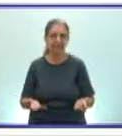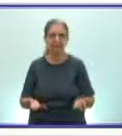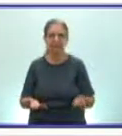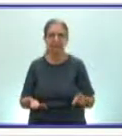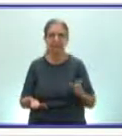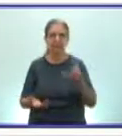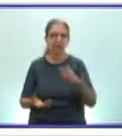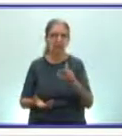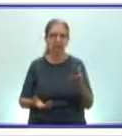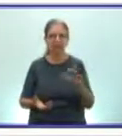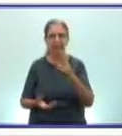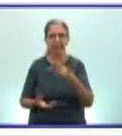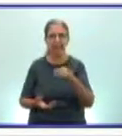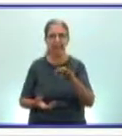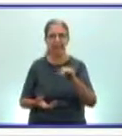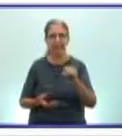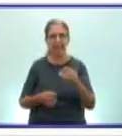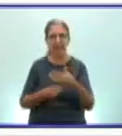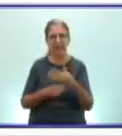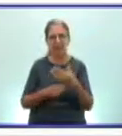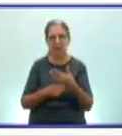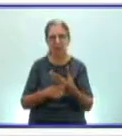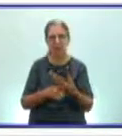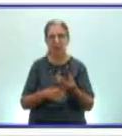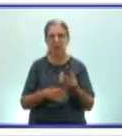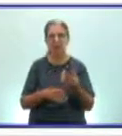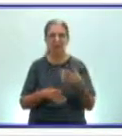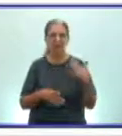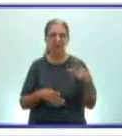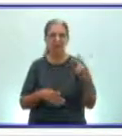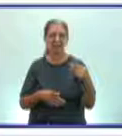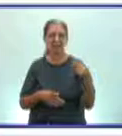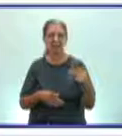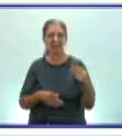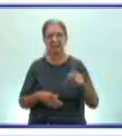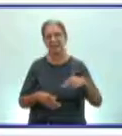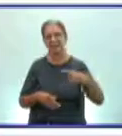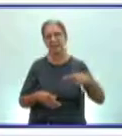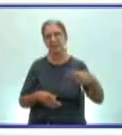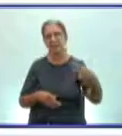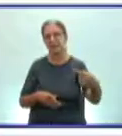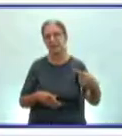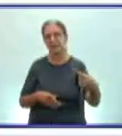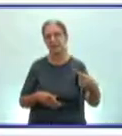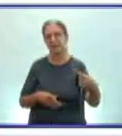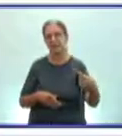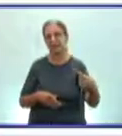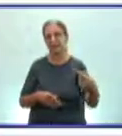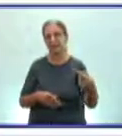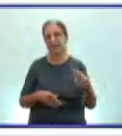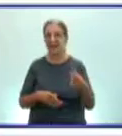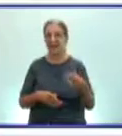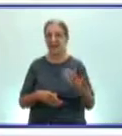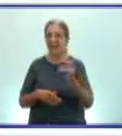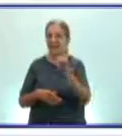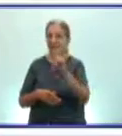de los resultados obtenidos en la actividad sistemática? Fíjense que el valor de la media aritmética nos dio